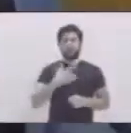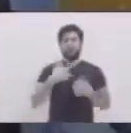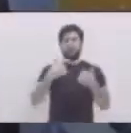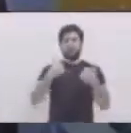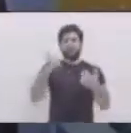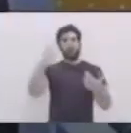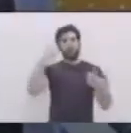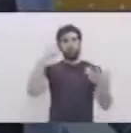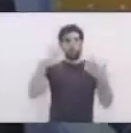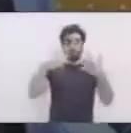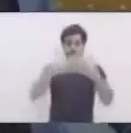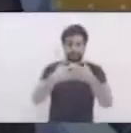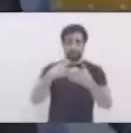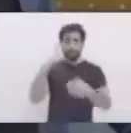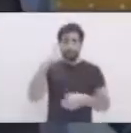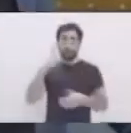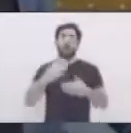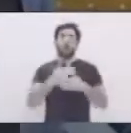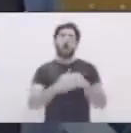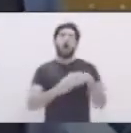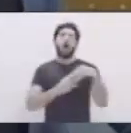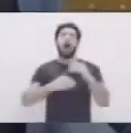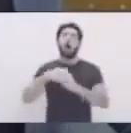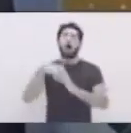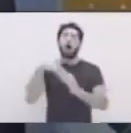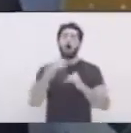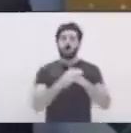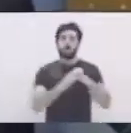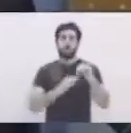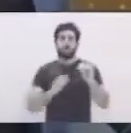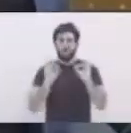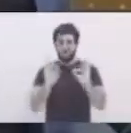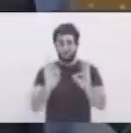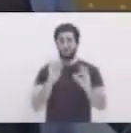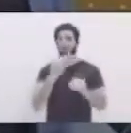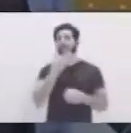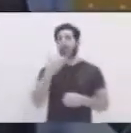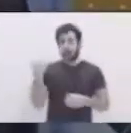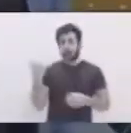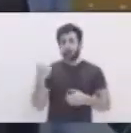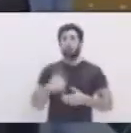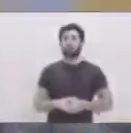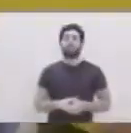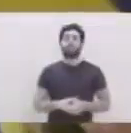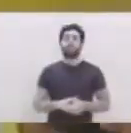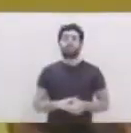Y por comodidad también, ¿verdad? Exacto. Vamos a hacer una un poquito más larga para